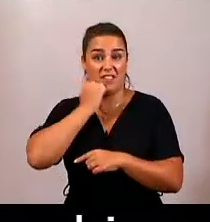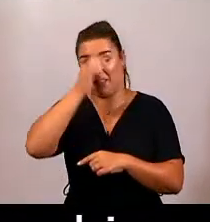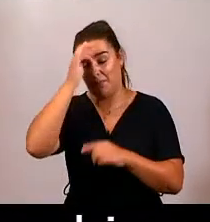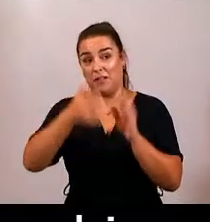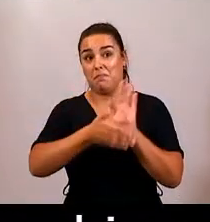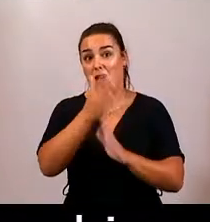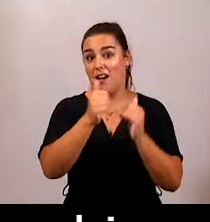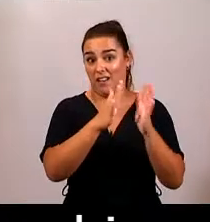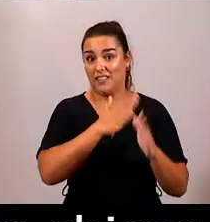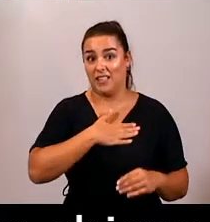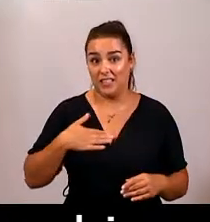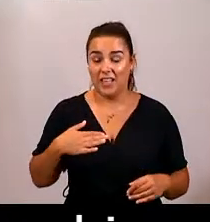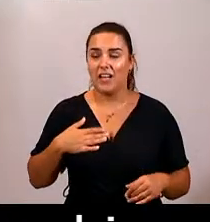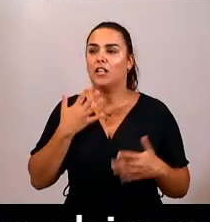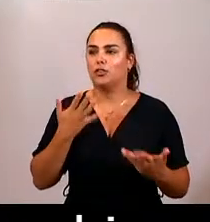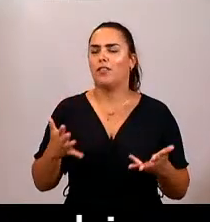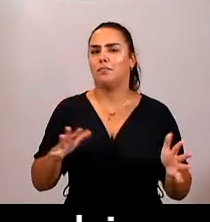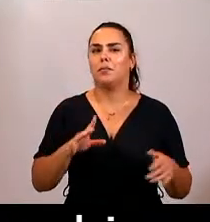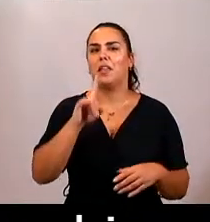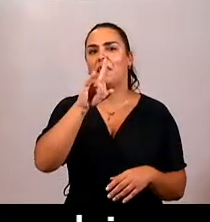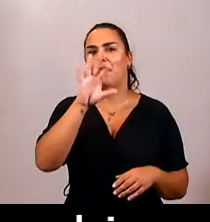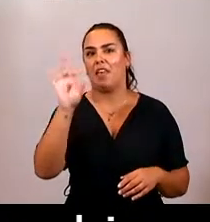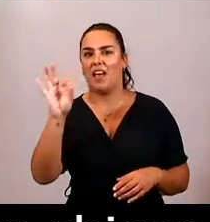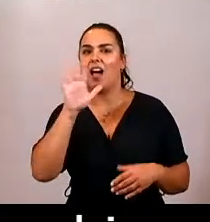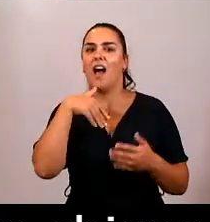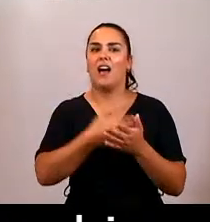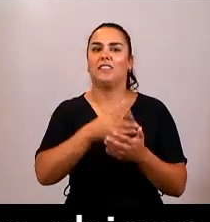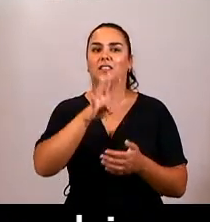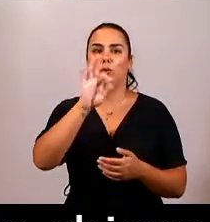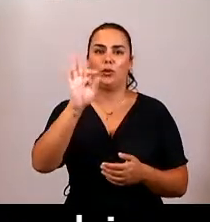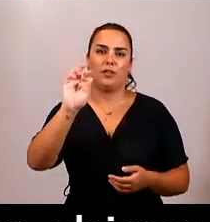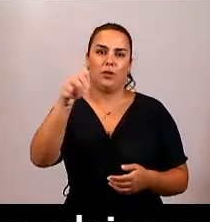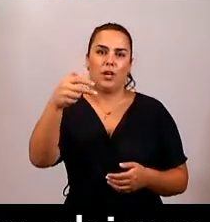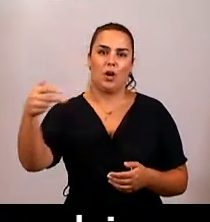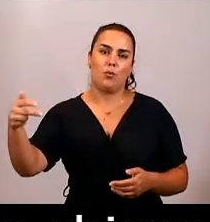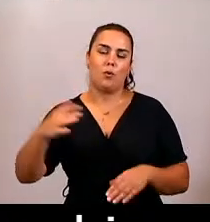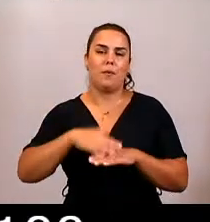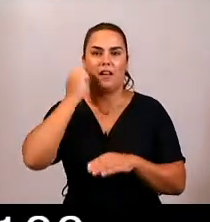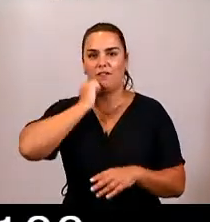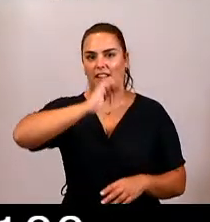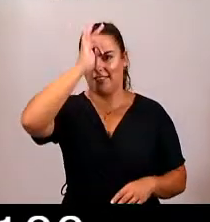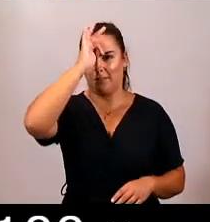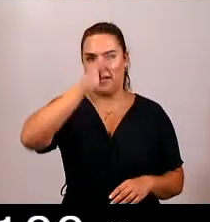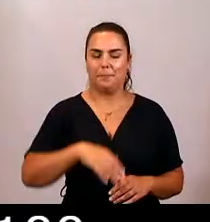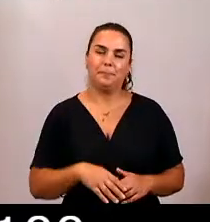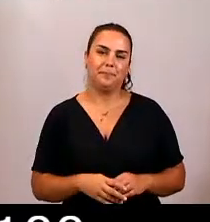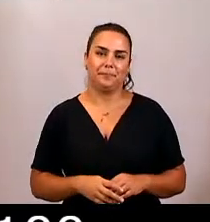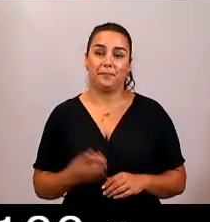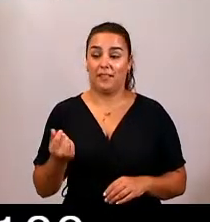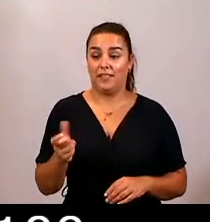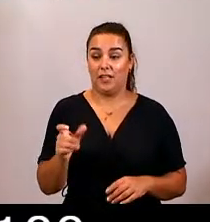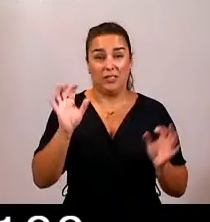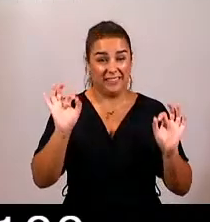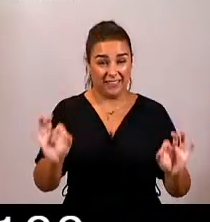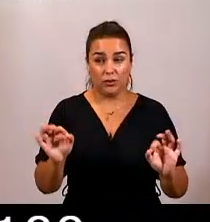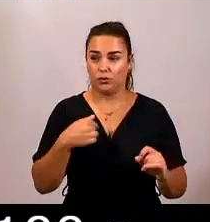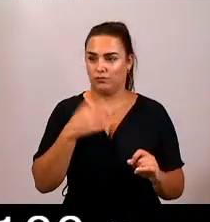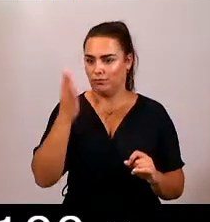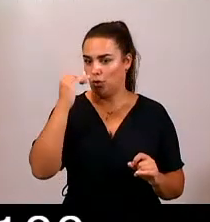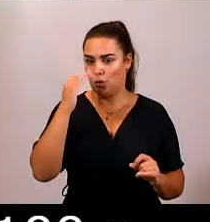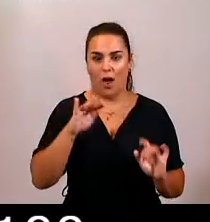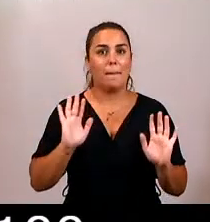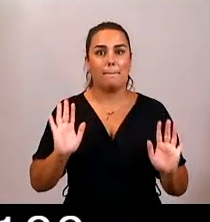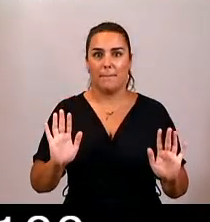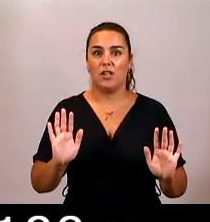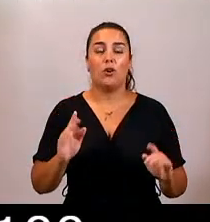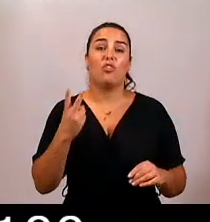pues está en torno a los 100, desde los 100 a los 400 euros para los fines de semana. El importe exacto no lo tengo aquí, pero